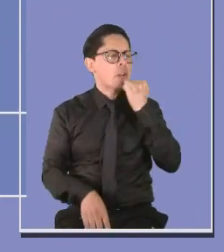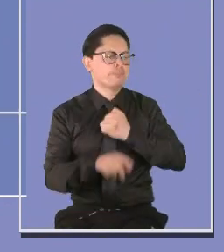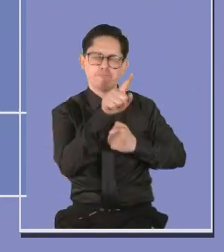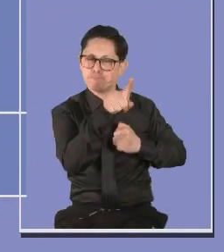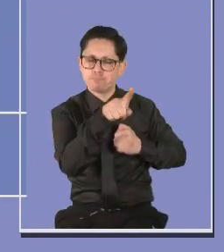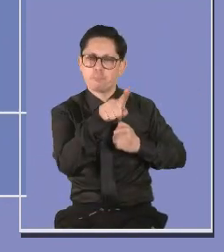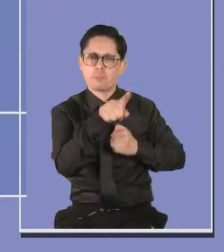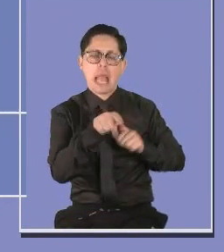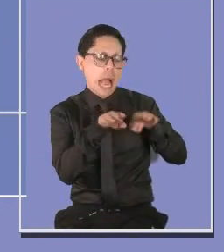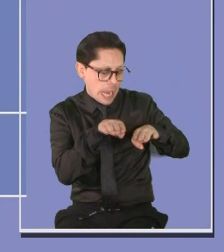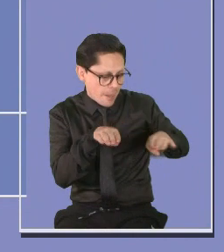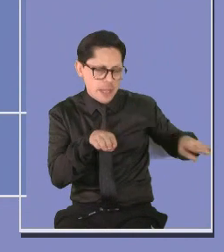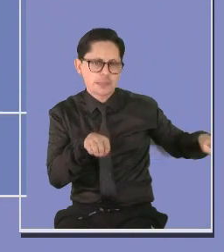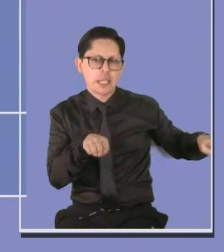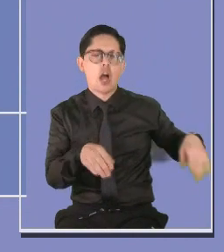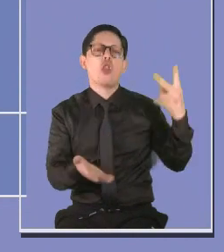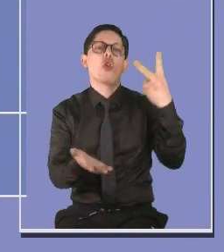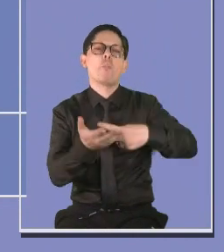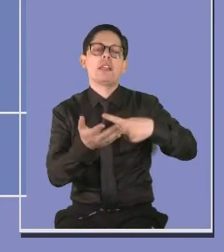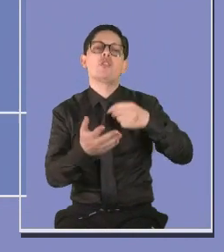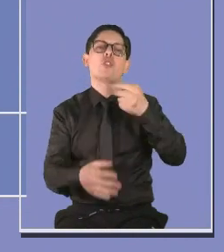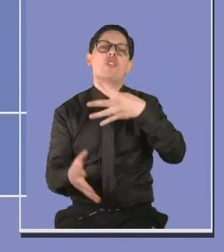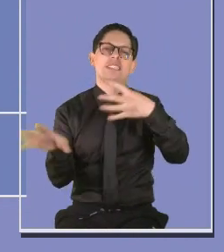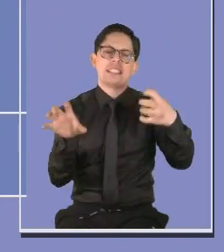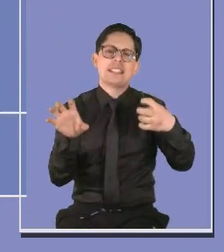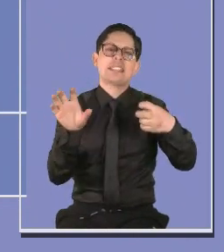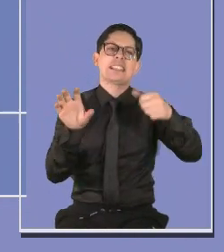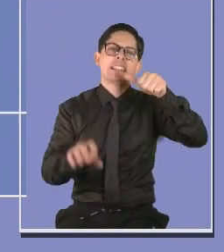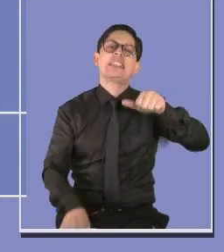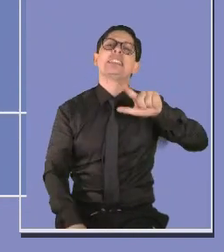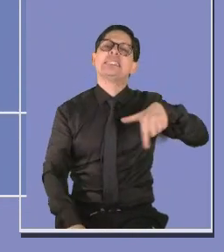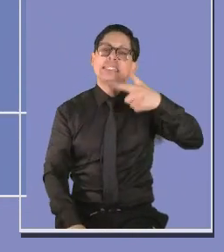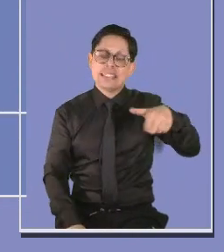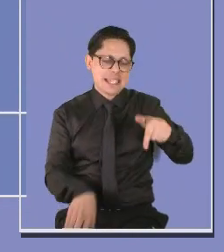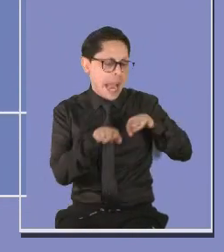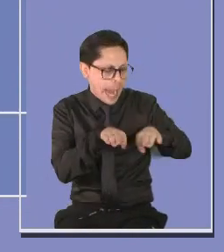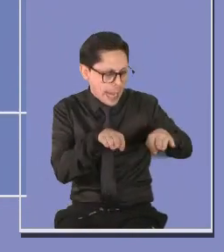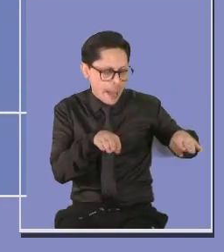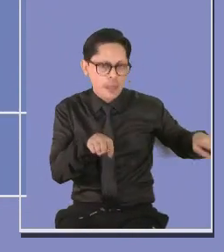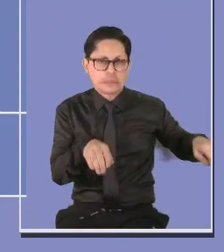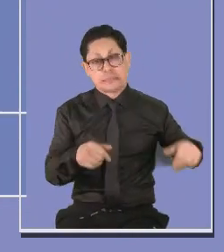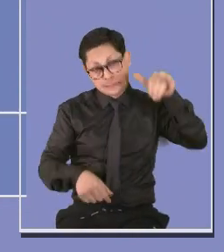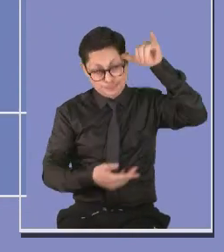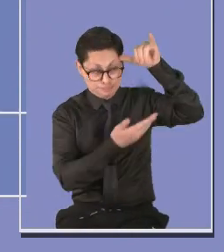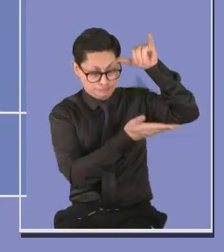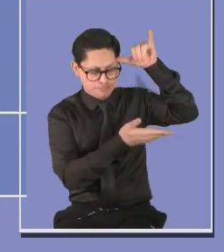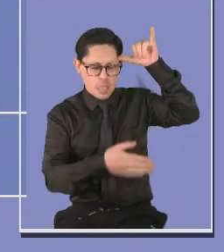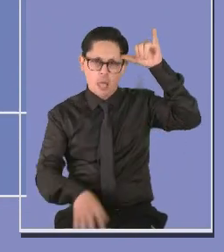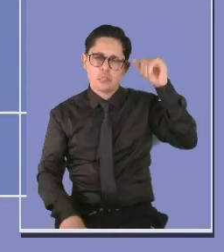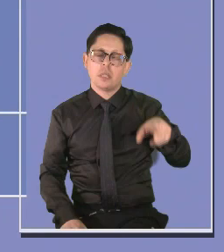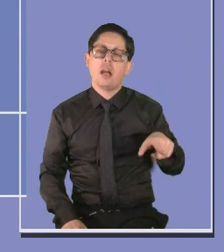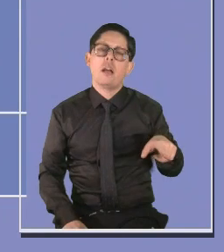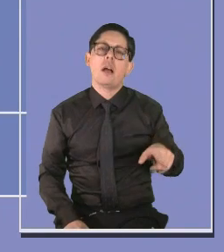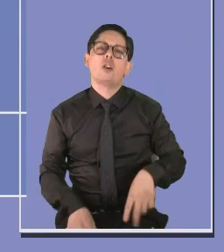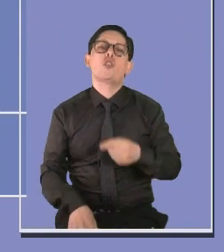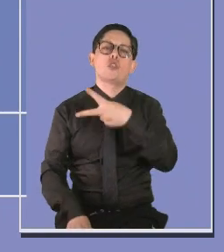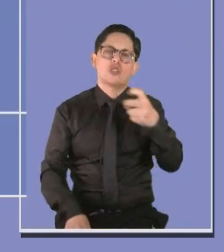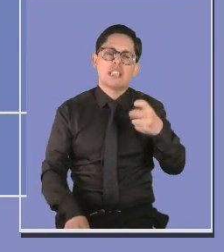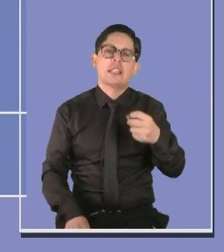tenemos camas 2917 camas habilitadas Disculpen con